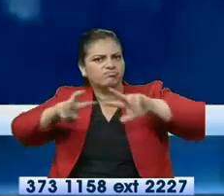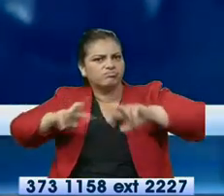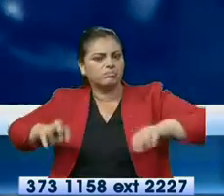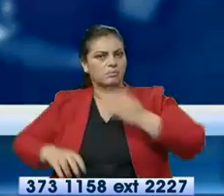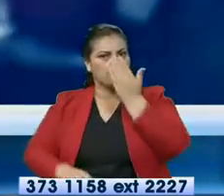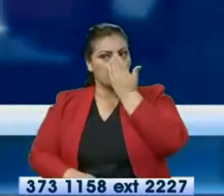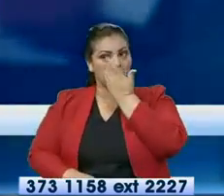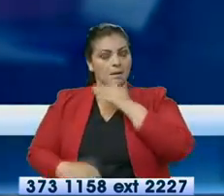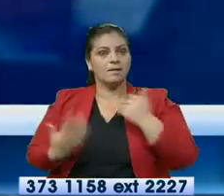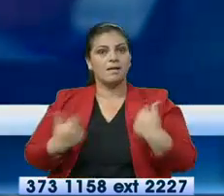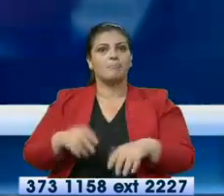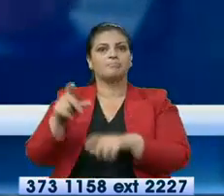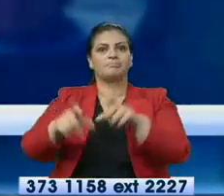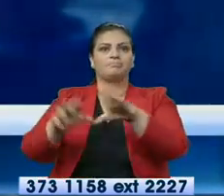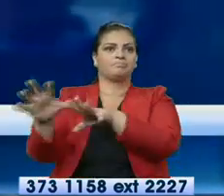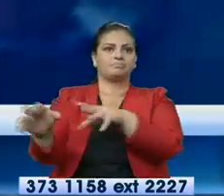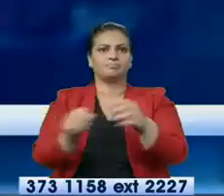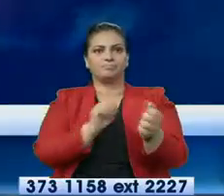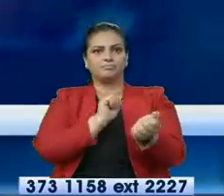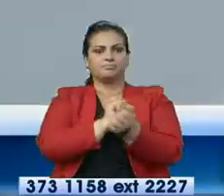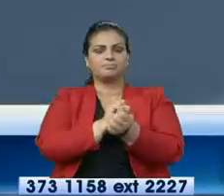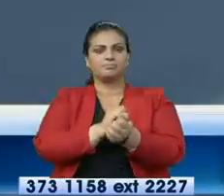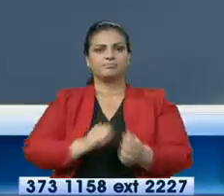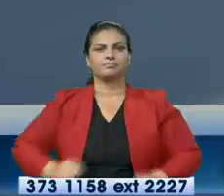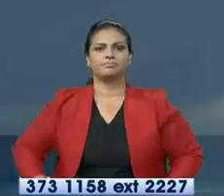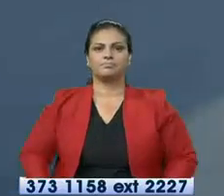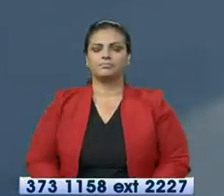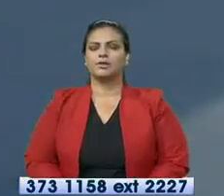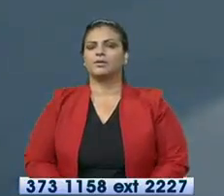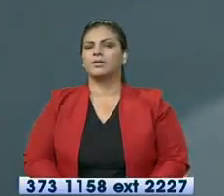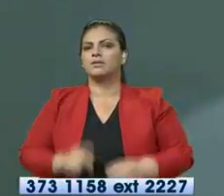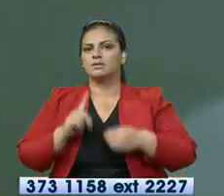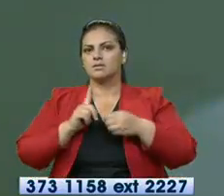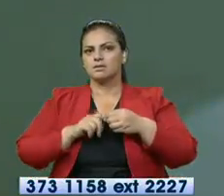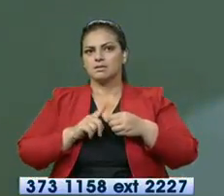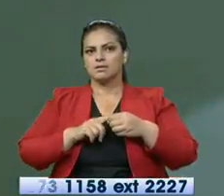En Quito informó Iván Casamén.